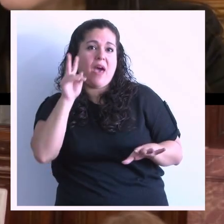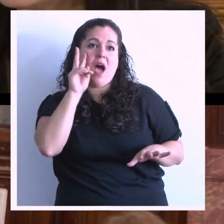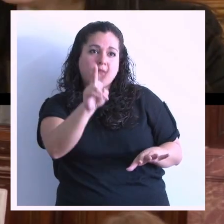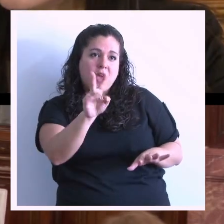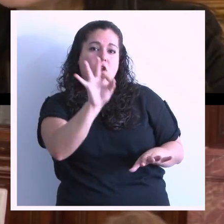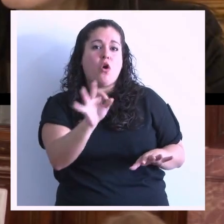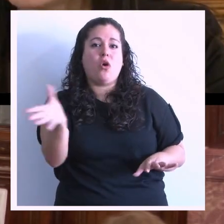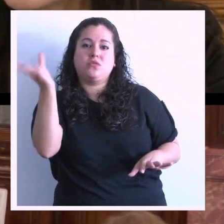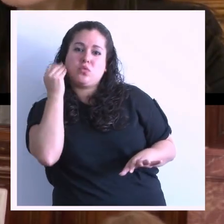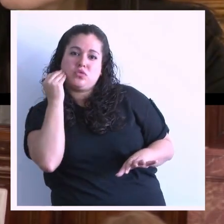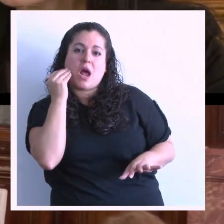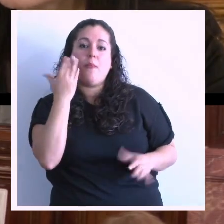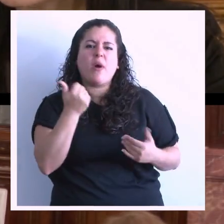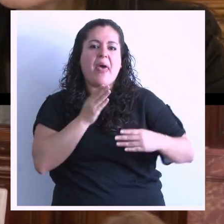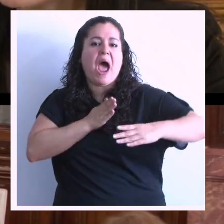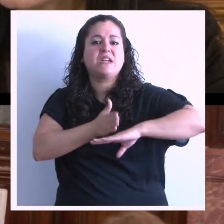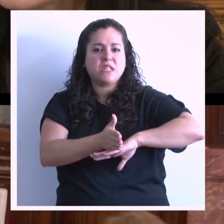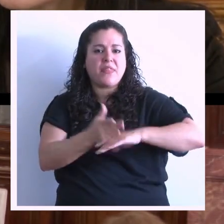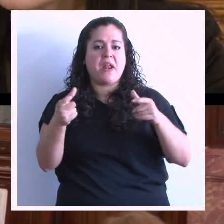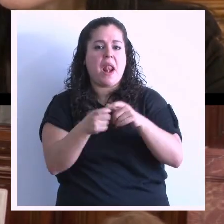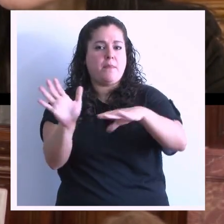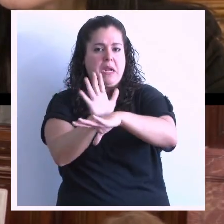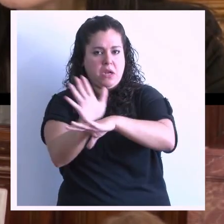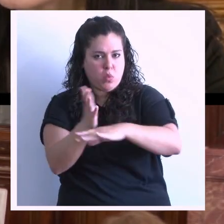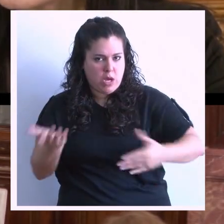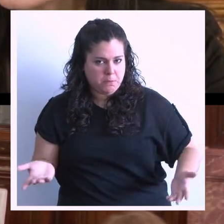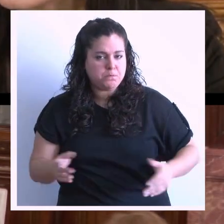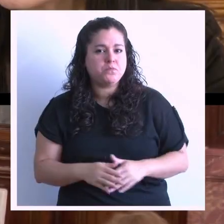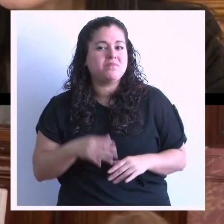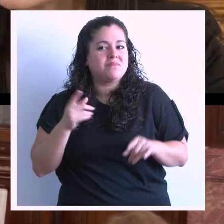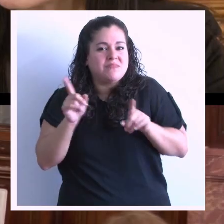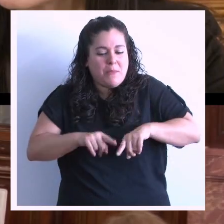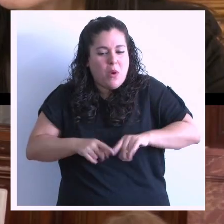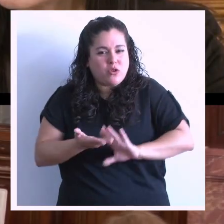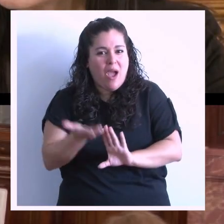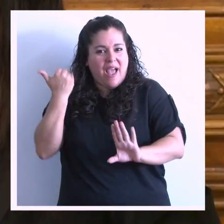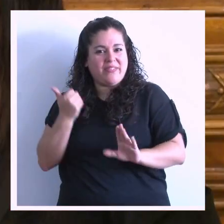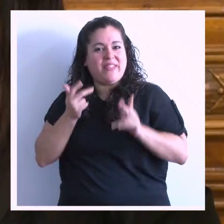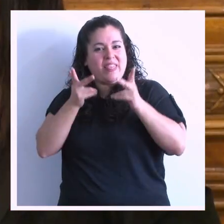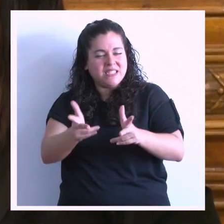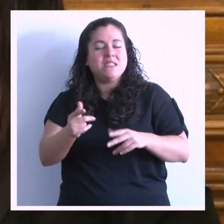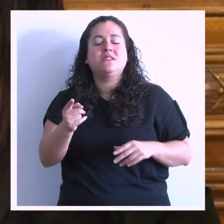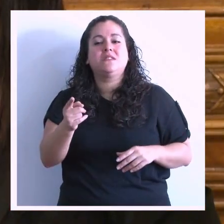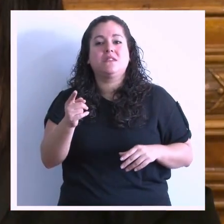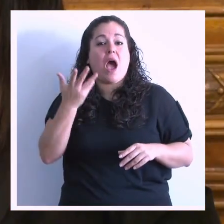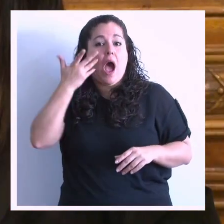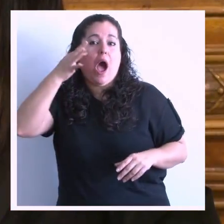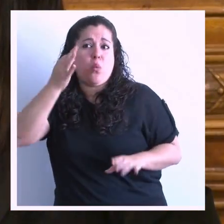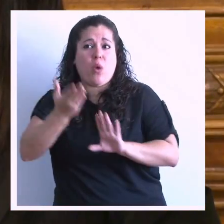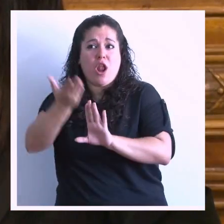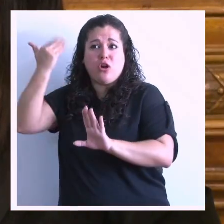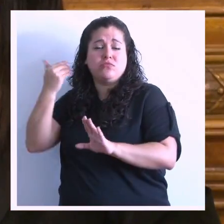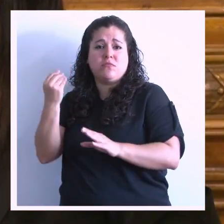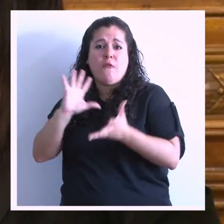auricular, claro, lo pueda escuchar, pueda acceder. Entonces es como, yo digo siempre, como nuestros abuelos que escuchaban